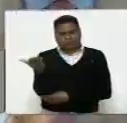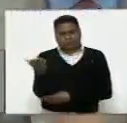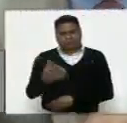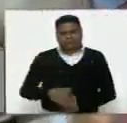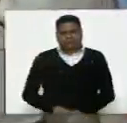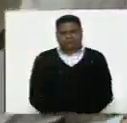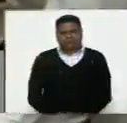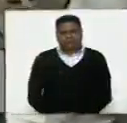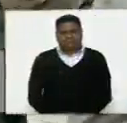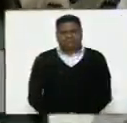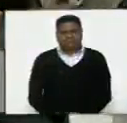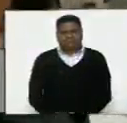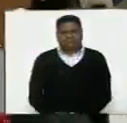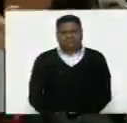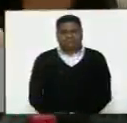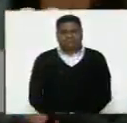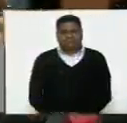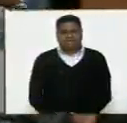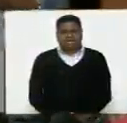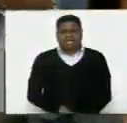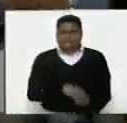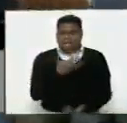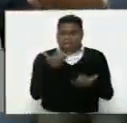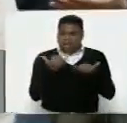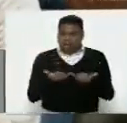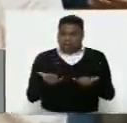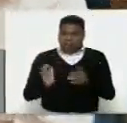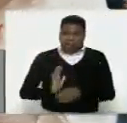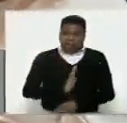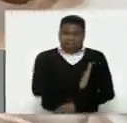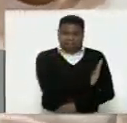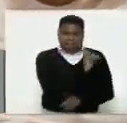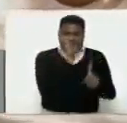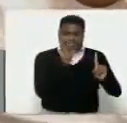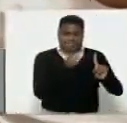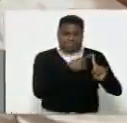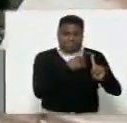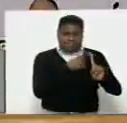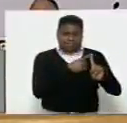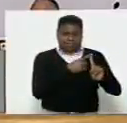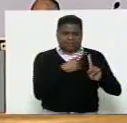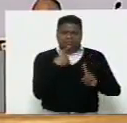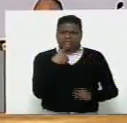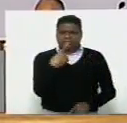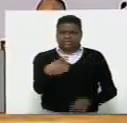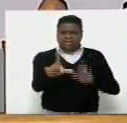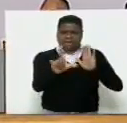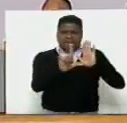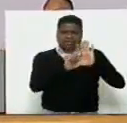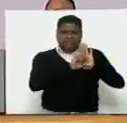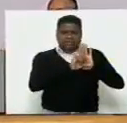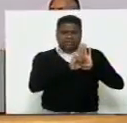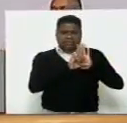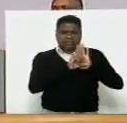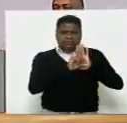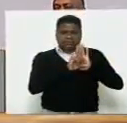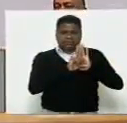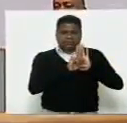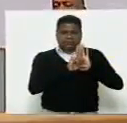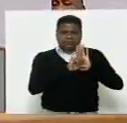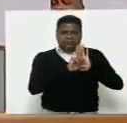ustedes. En primer lugar, señalar que esta ley de protección, este